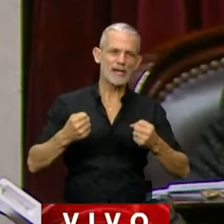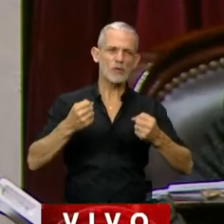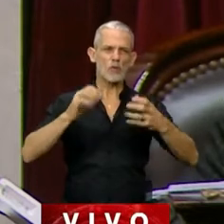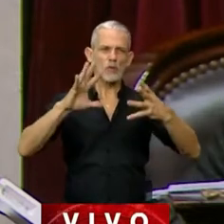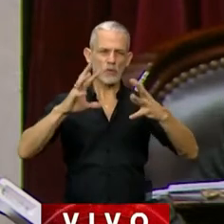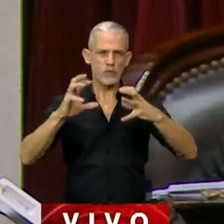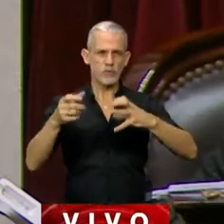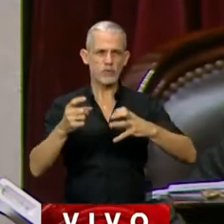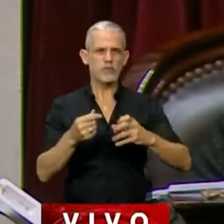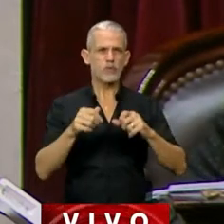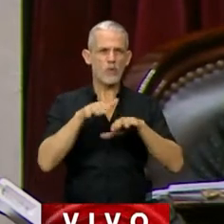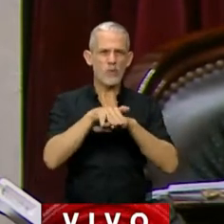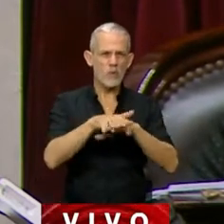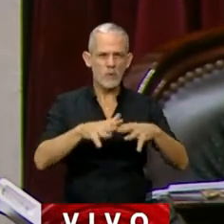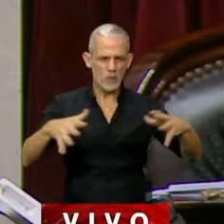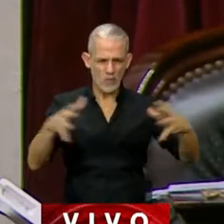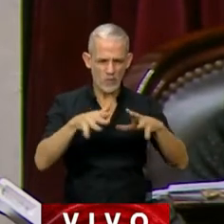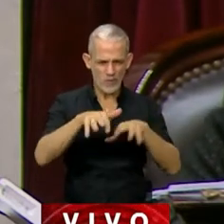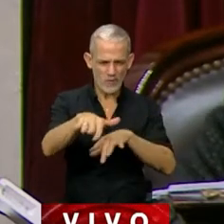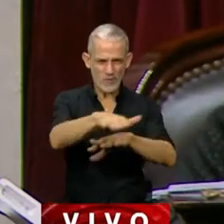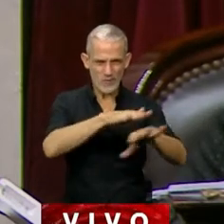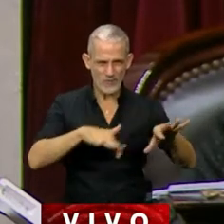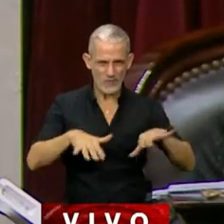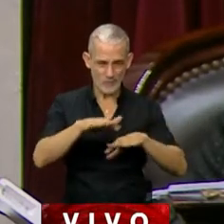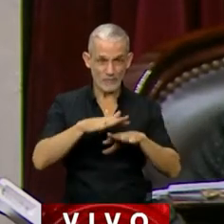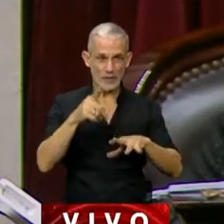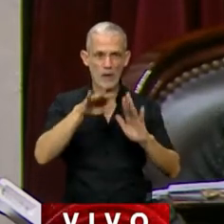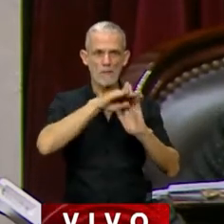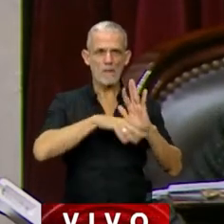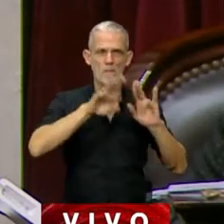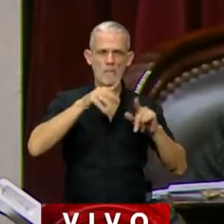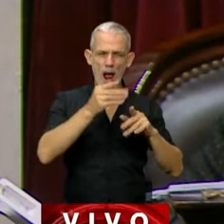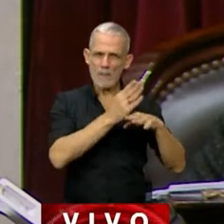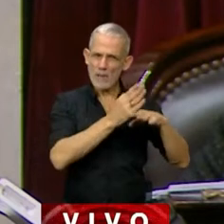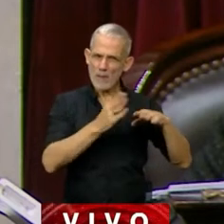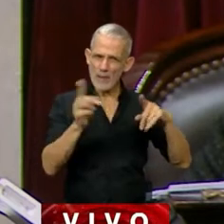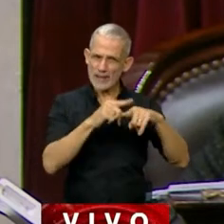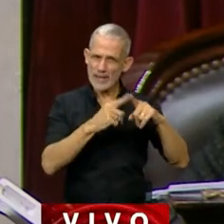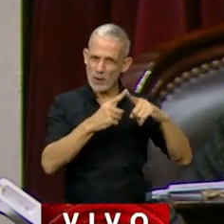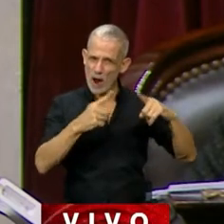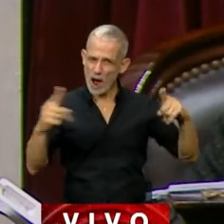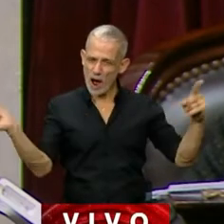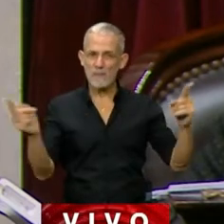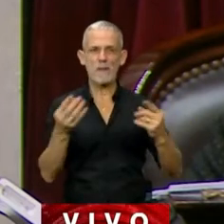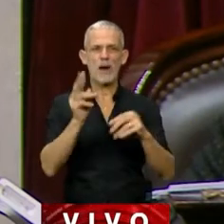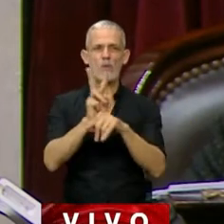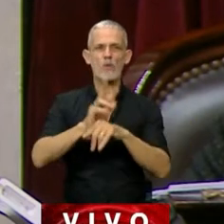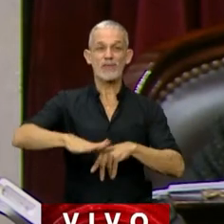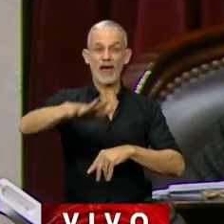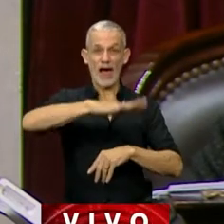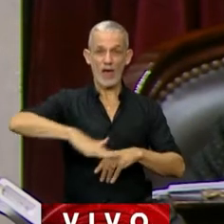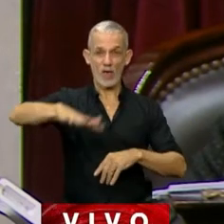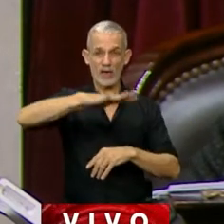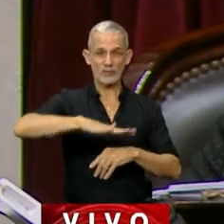el sostenimiento de los cardúmenes. Y que esas políticas sostenidas a lo largo del tiempo para el cuidado de las